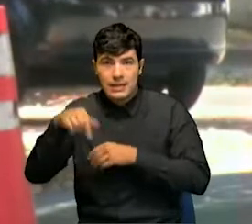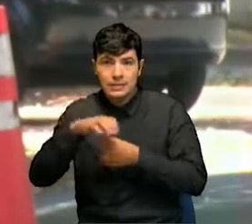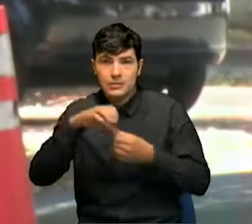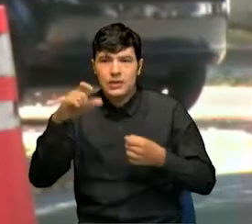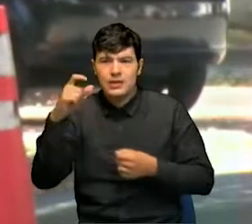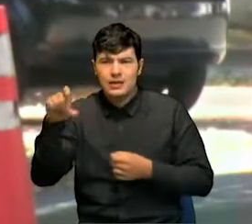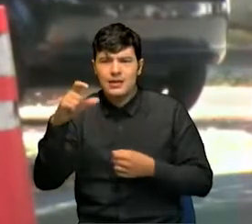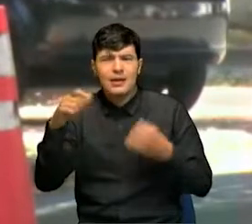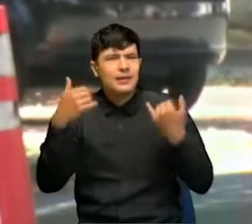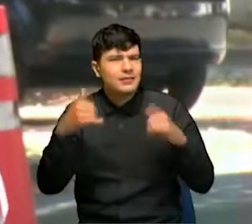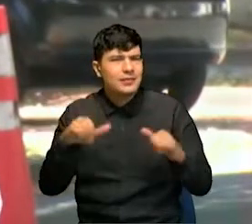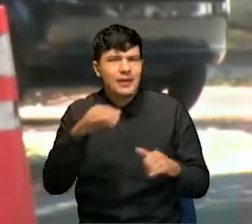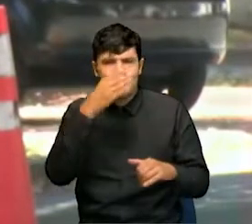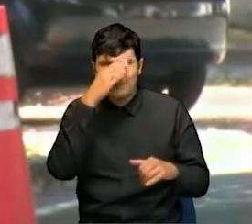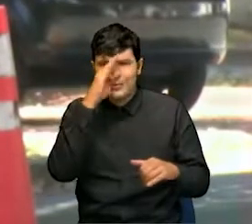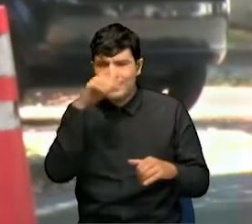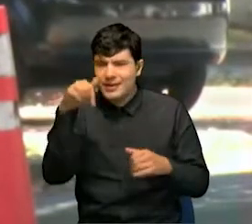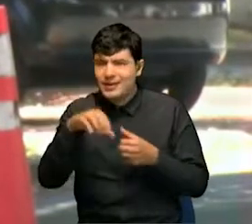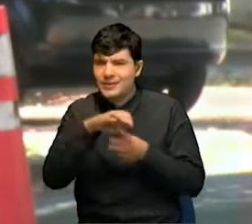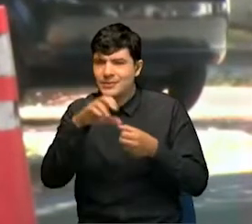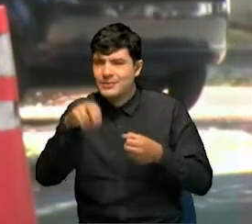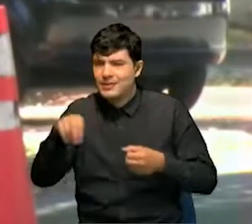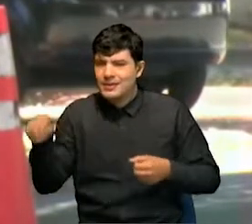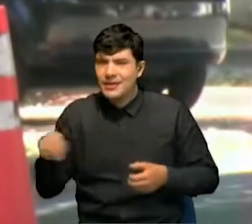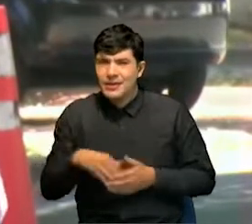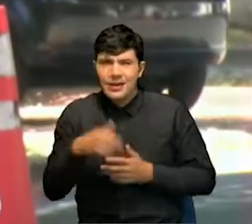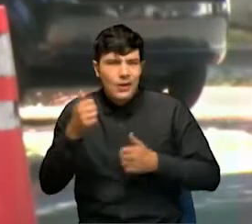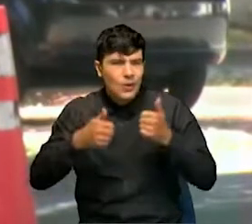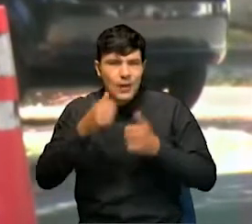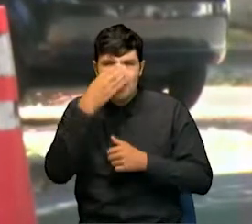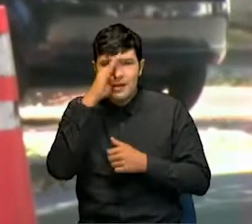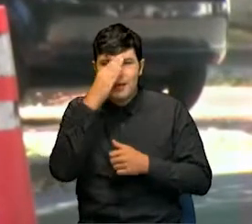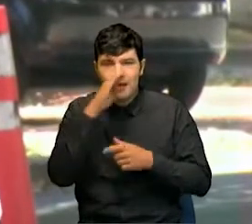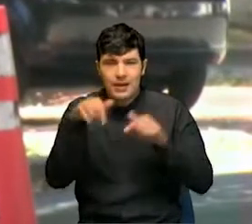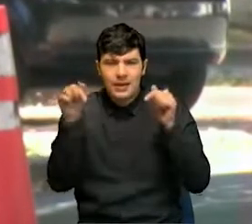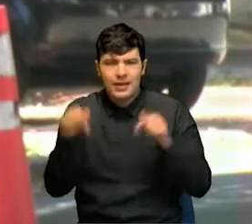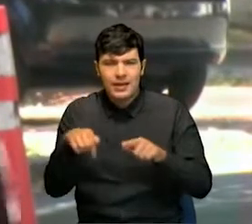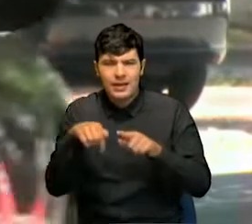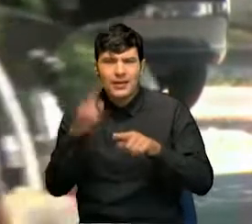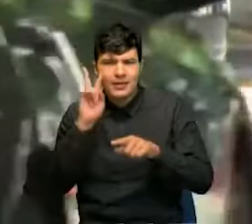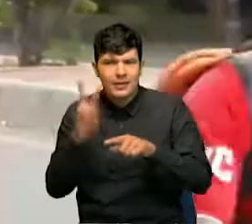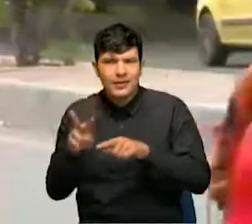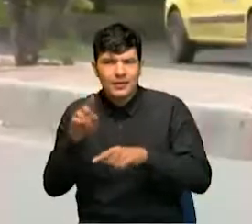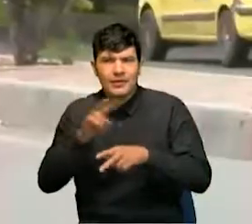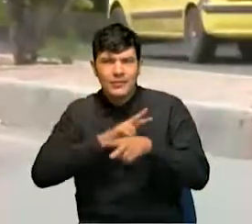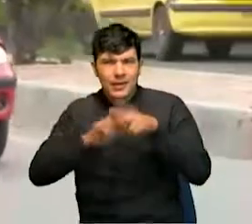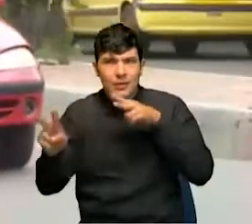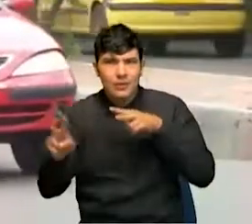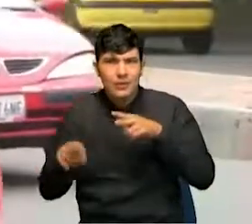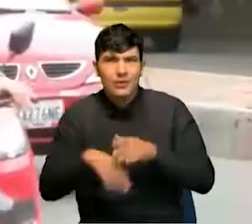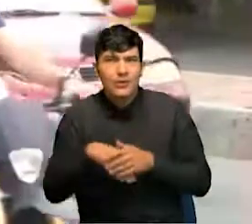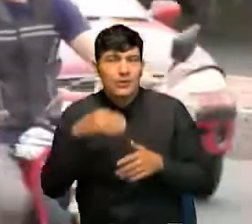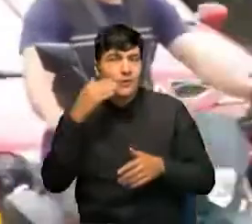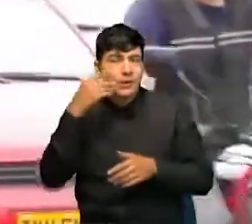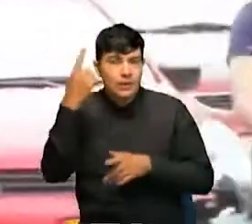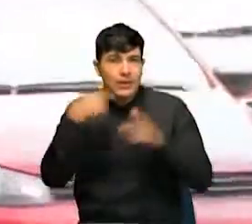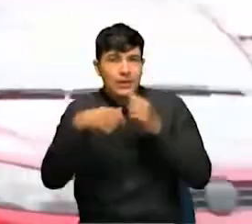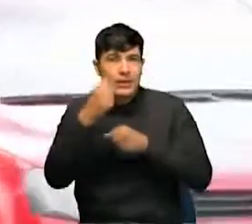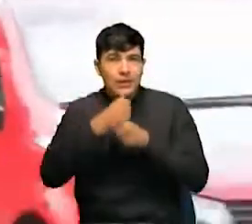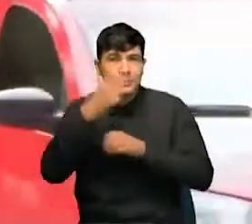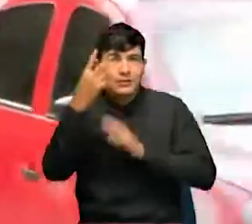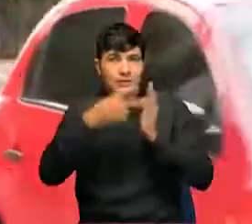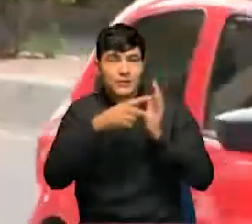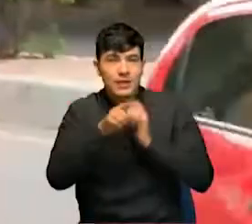existen dudas en la ciudad entre éstos que están viviendo velocidad desde el 2004 los